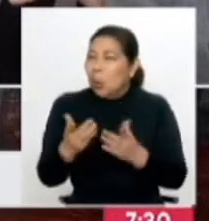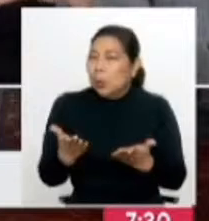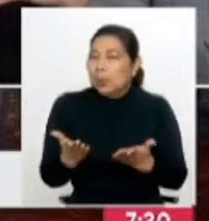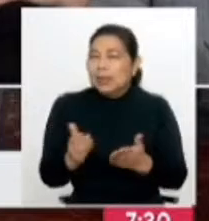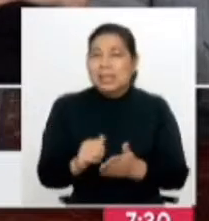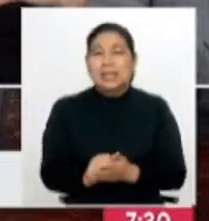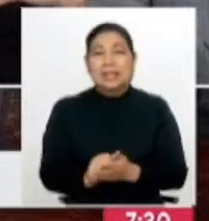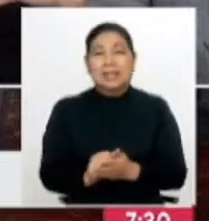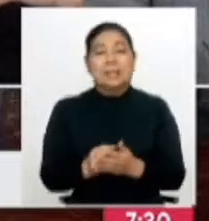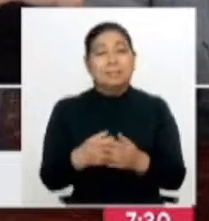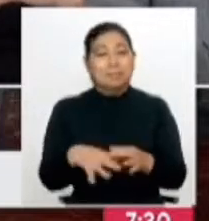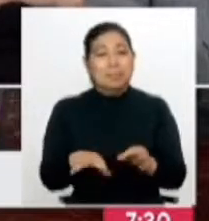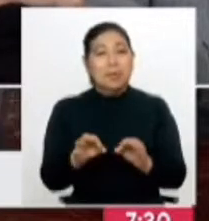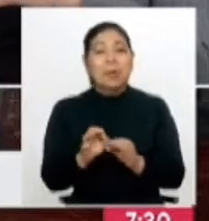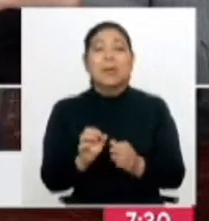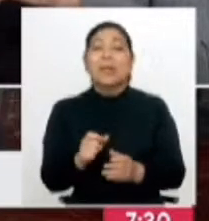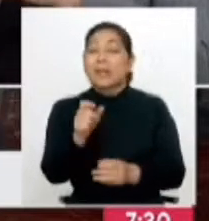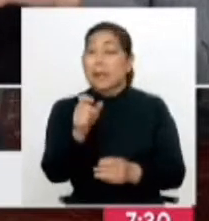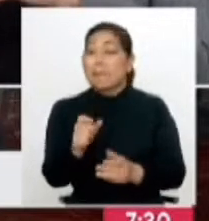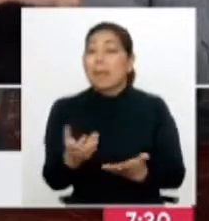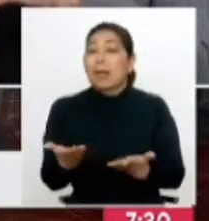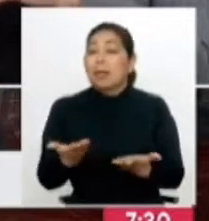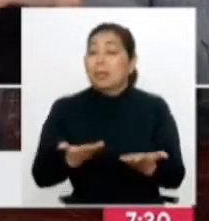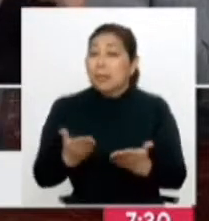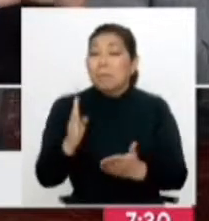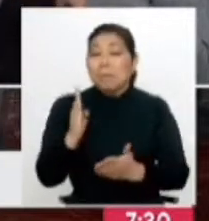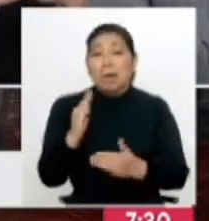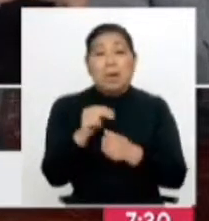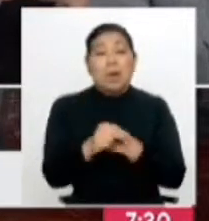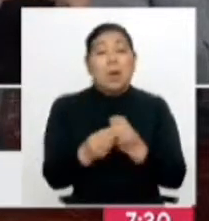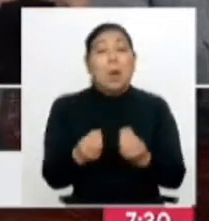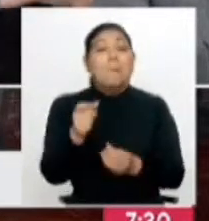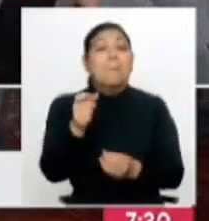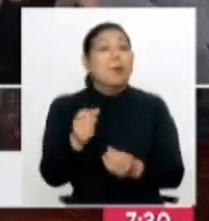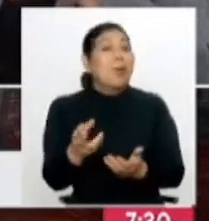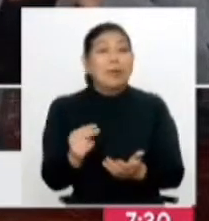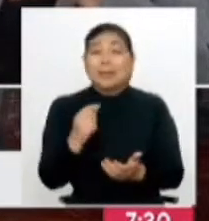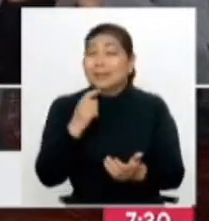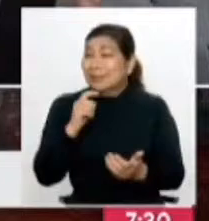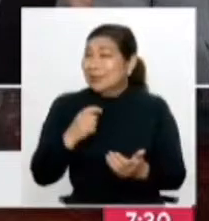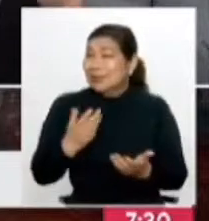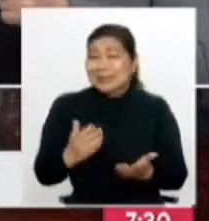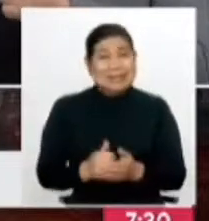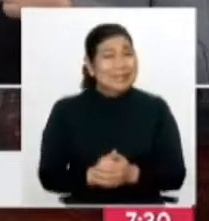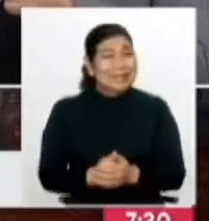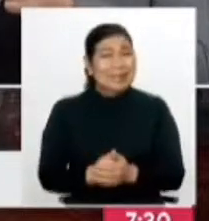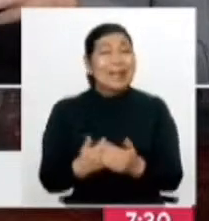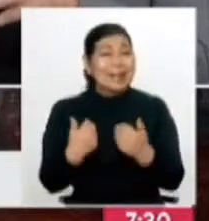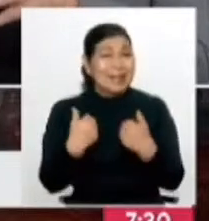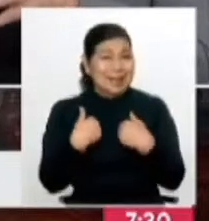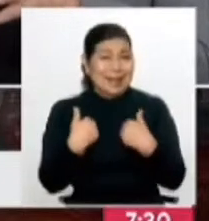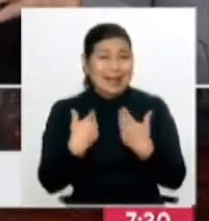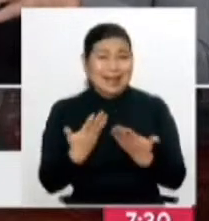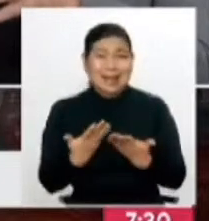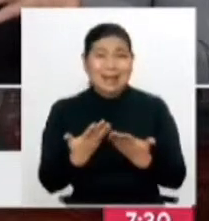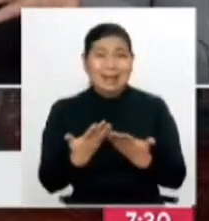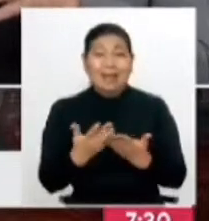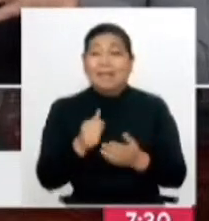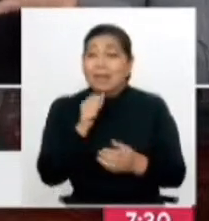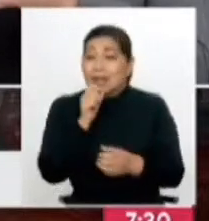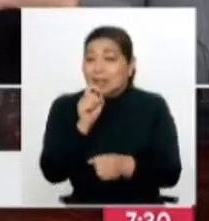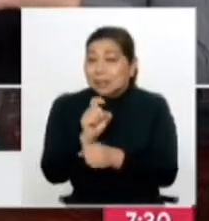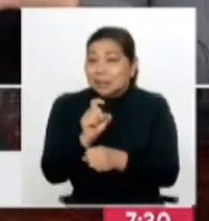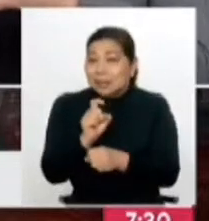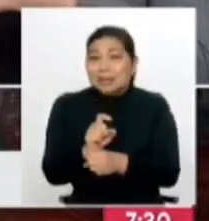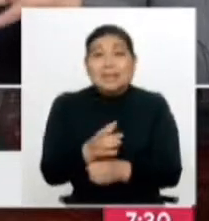en un segmento muy importante del público que atiende el Banco de la Nación con personas que no necesariamente cuentan ni con la